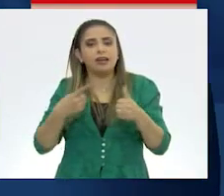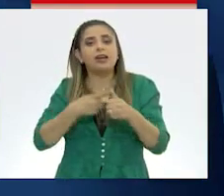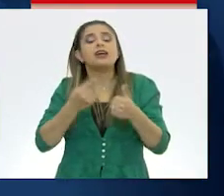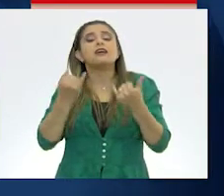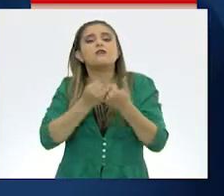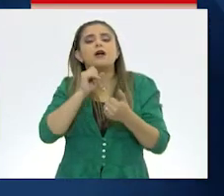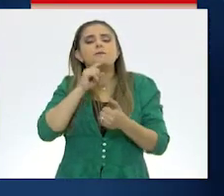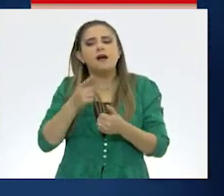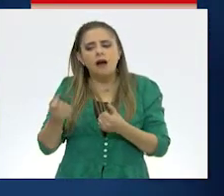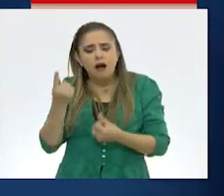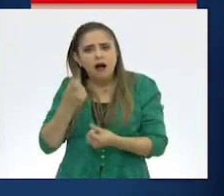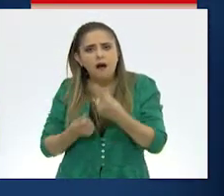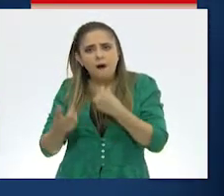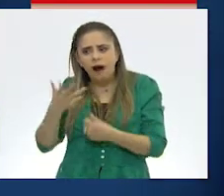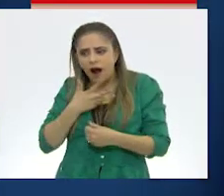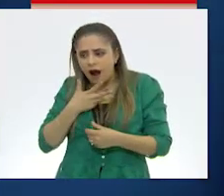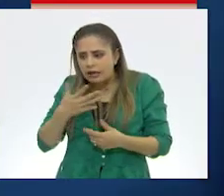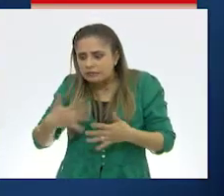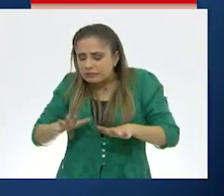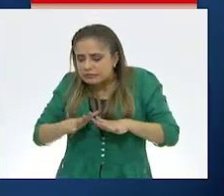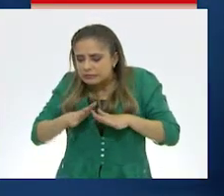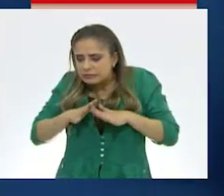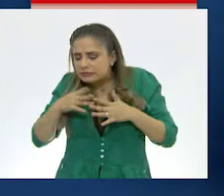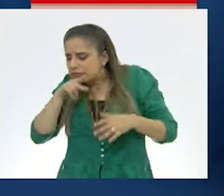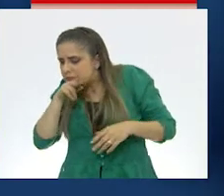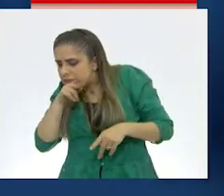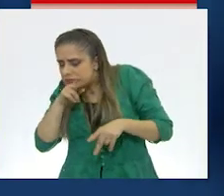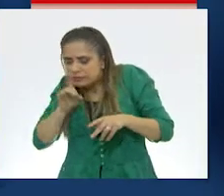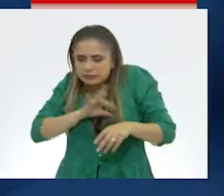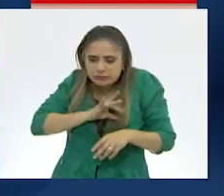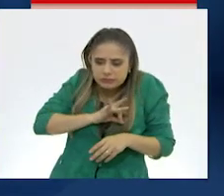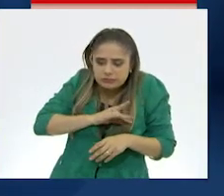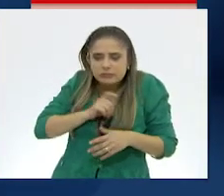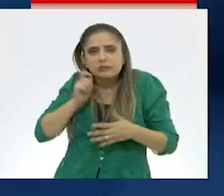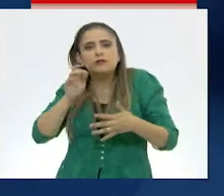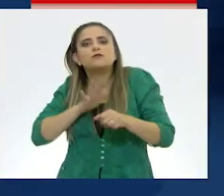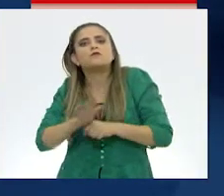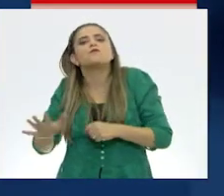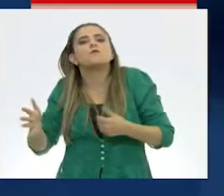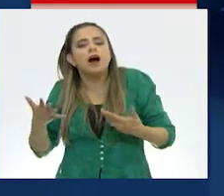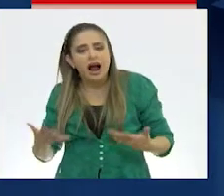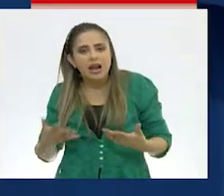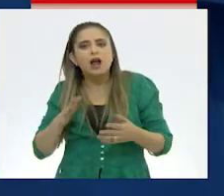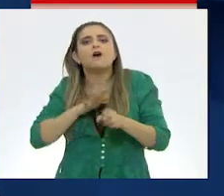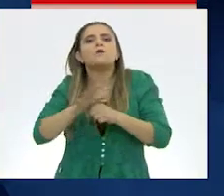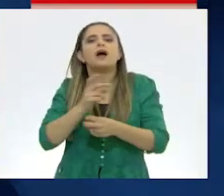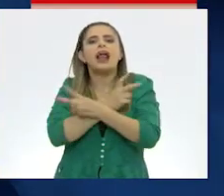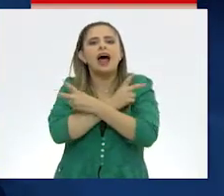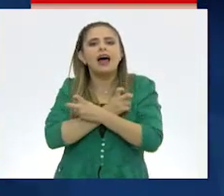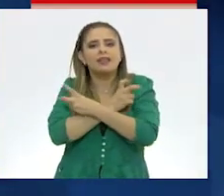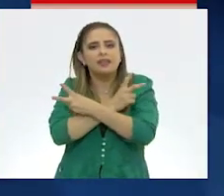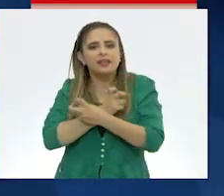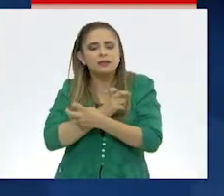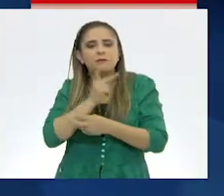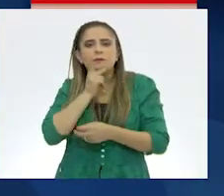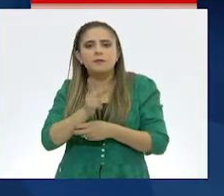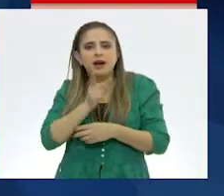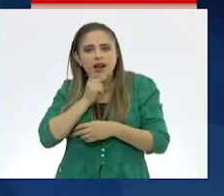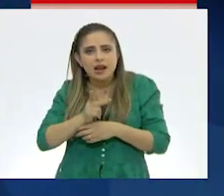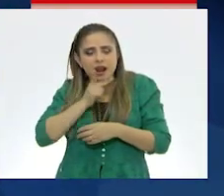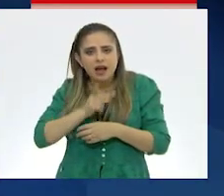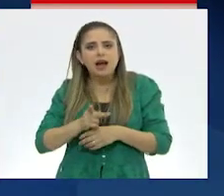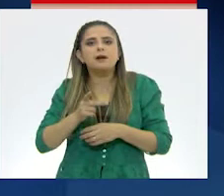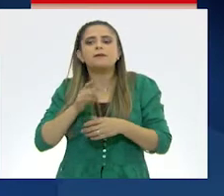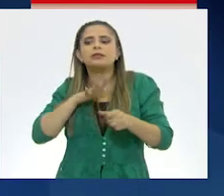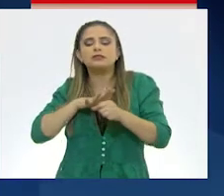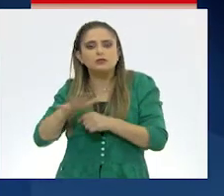permiten provocar mayor tensión en el lector. Por ejemplo, el uso de adjetivos al escribir. Sin adjetivos, la casa